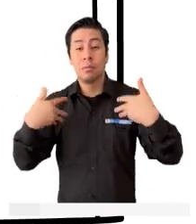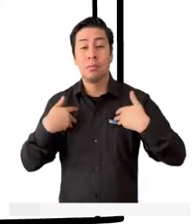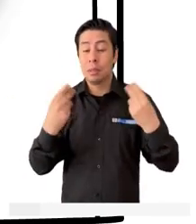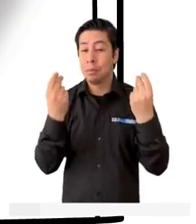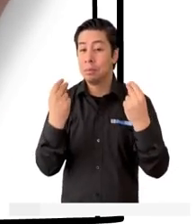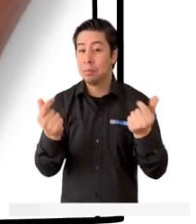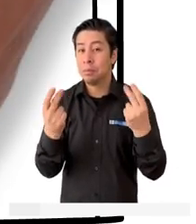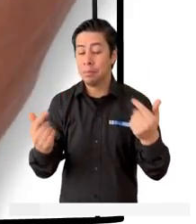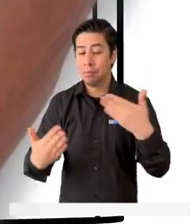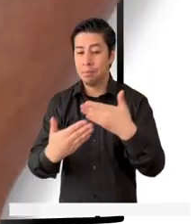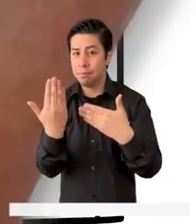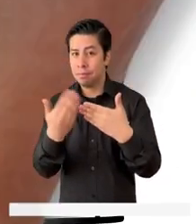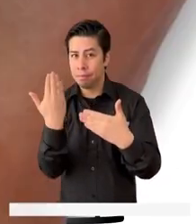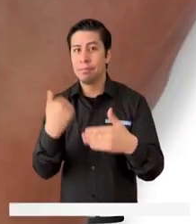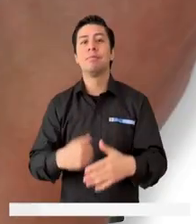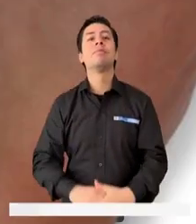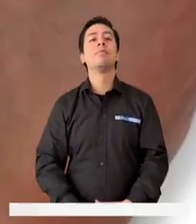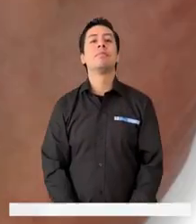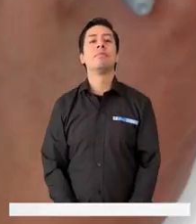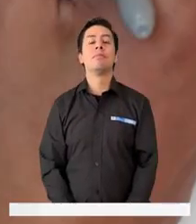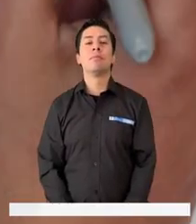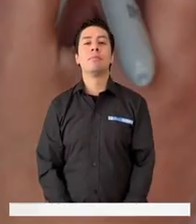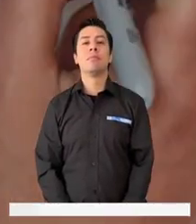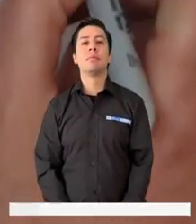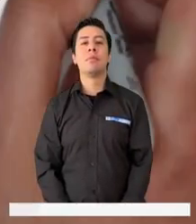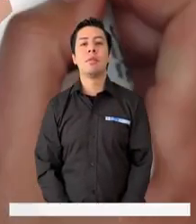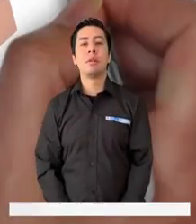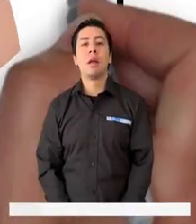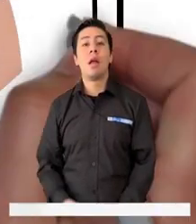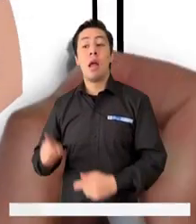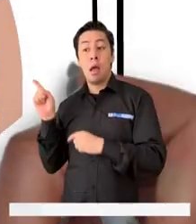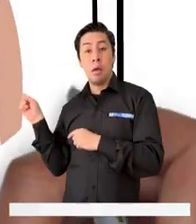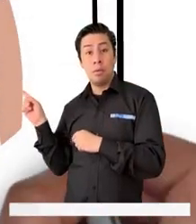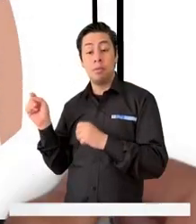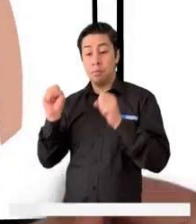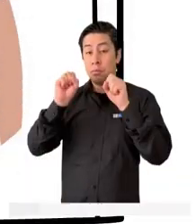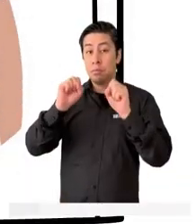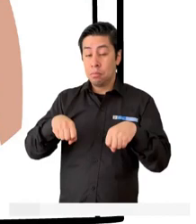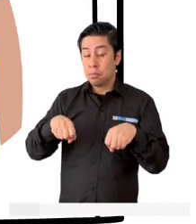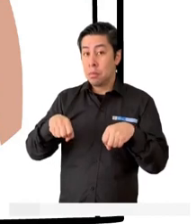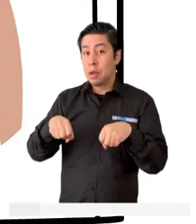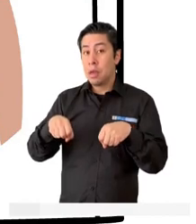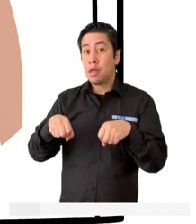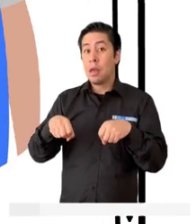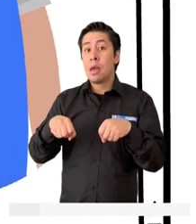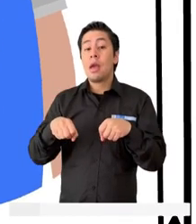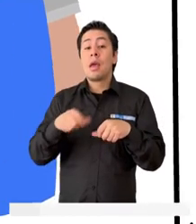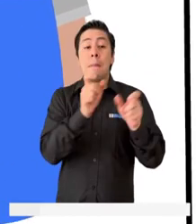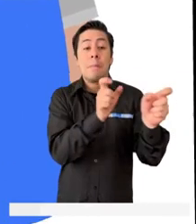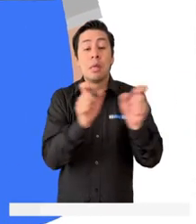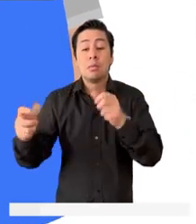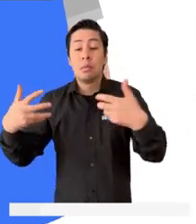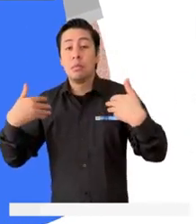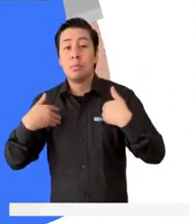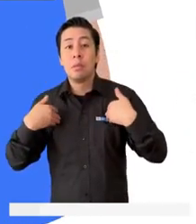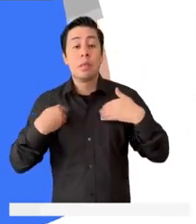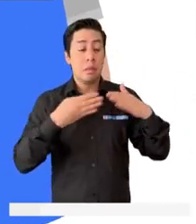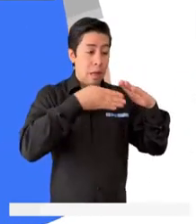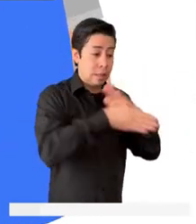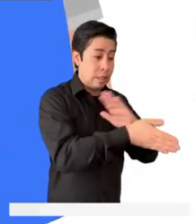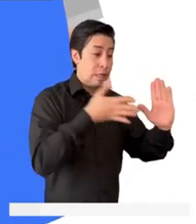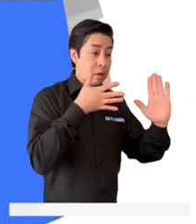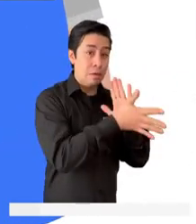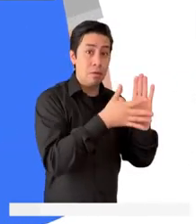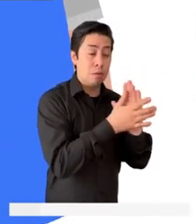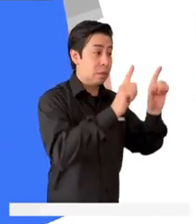que las víctimas realizan por los canales tradicionales. Unidad en línea permite la autoconsulta para que la población